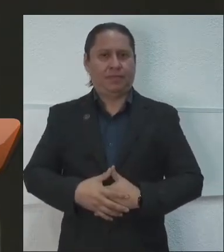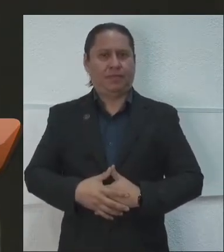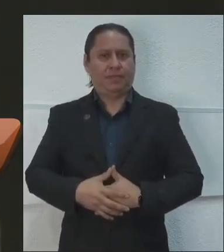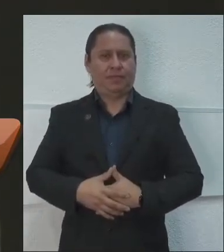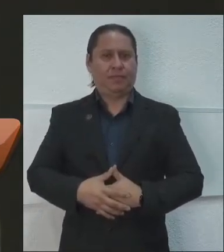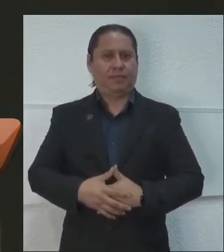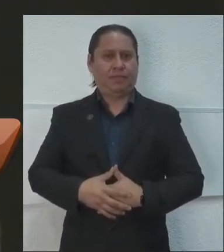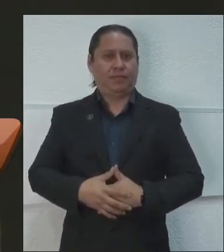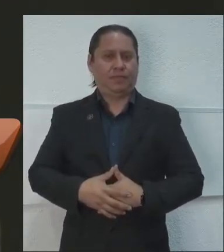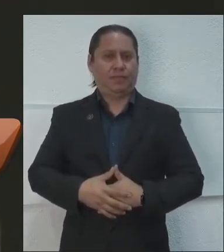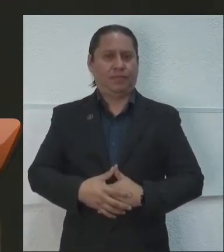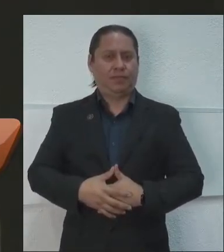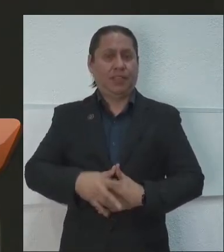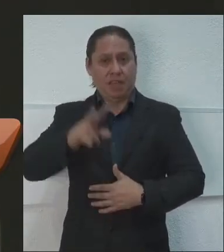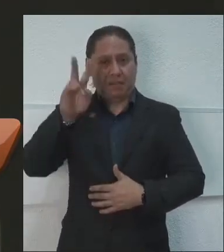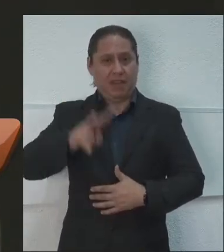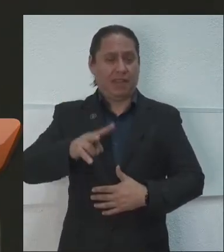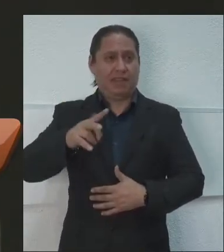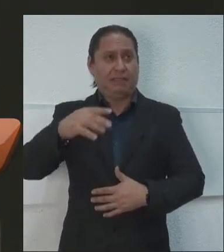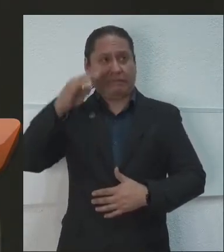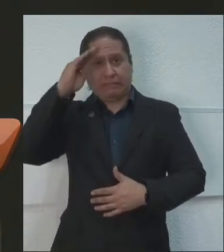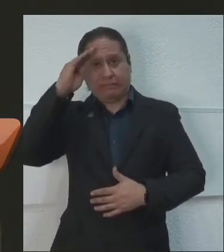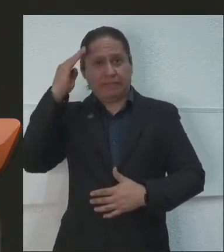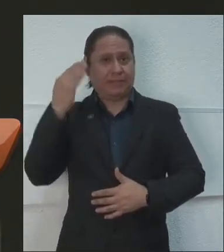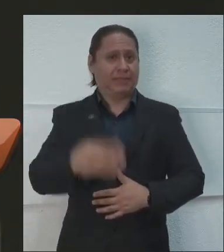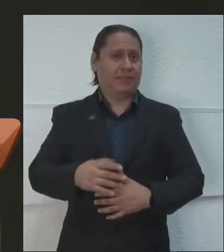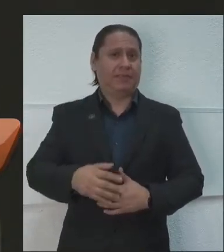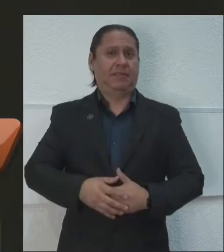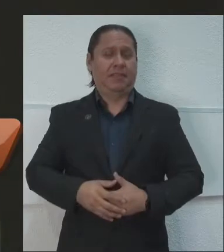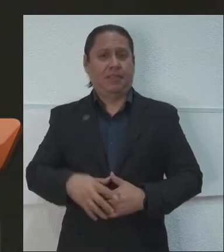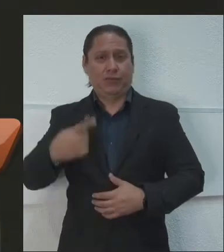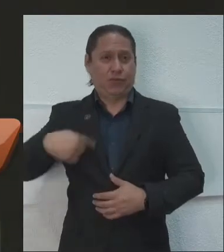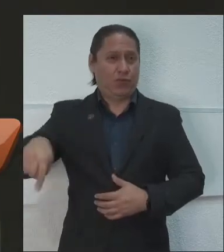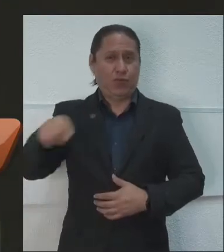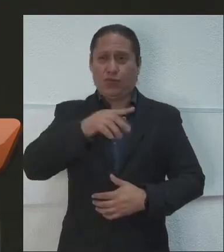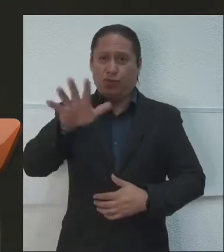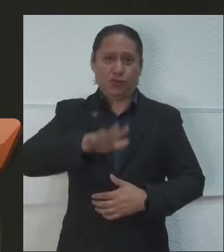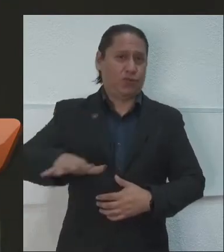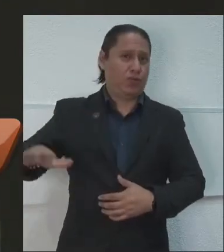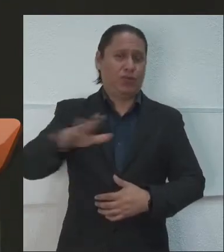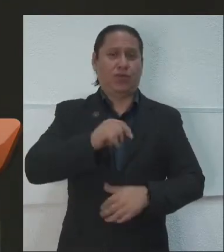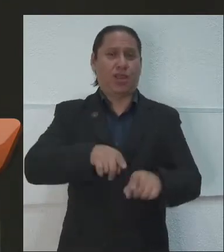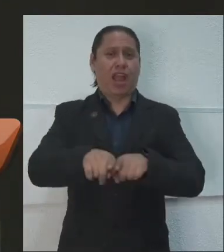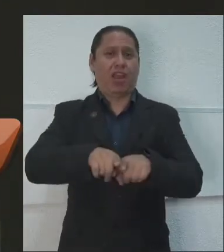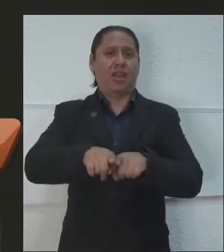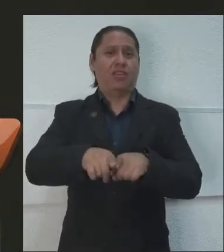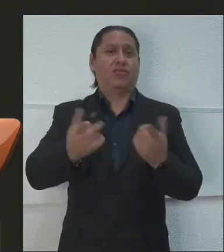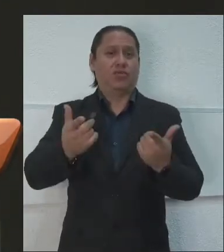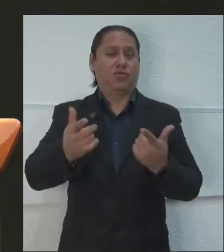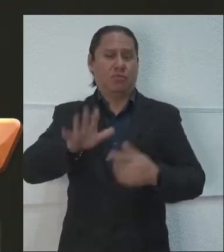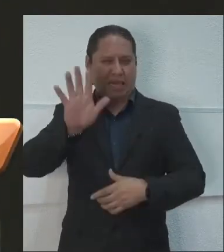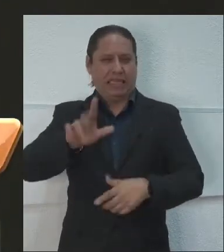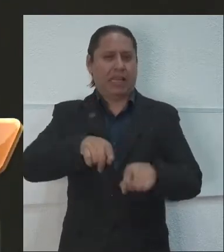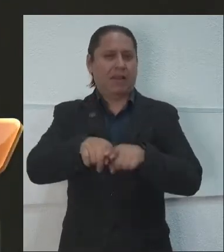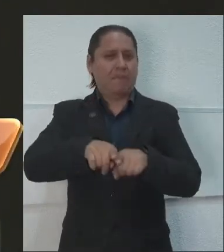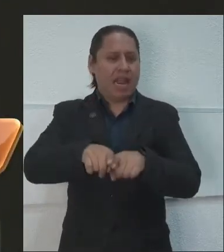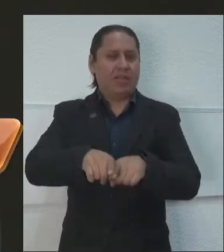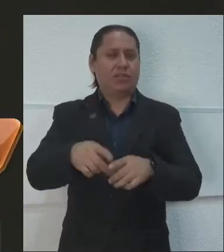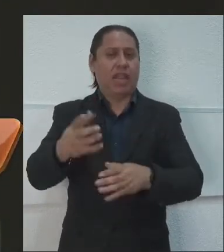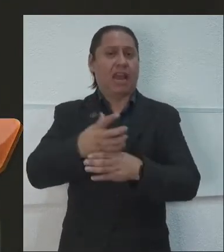sido dramática para nuestras hermanas y hermanos productores de